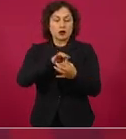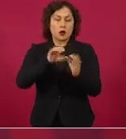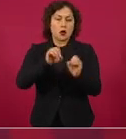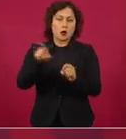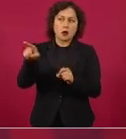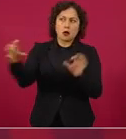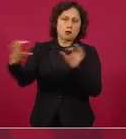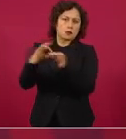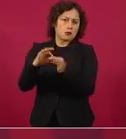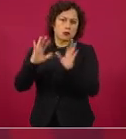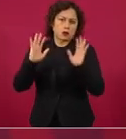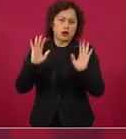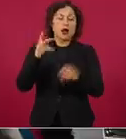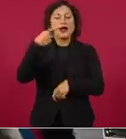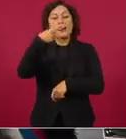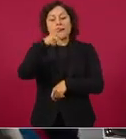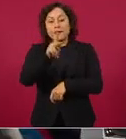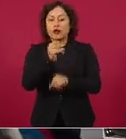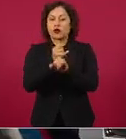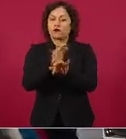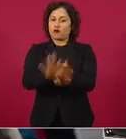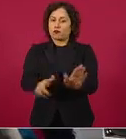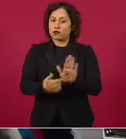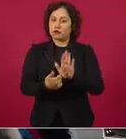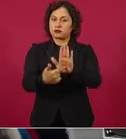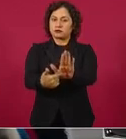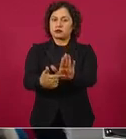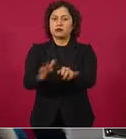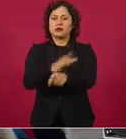pero que haya información, porque antes no había.